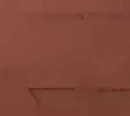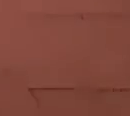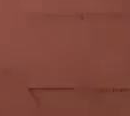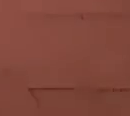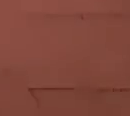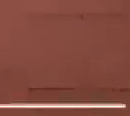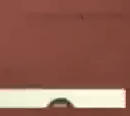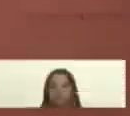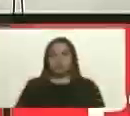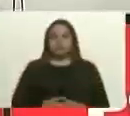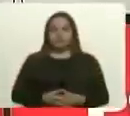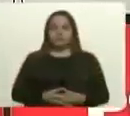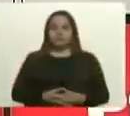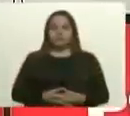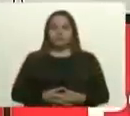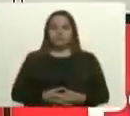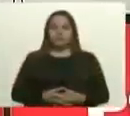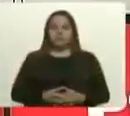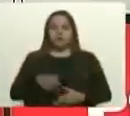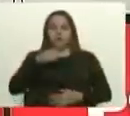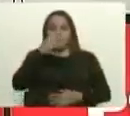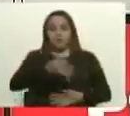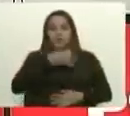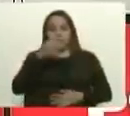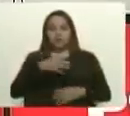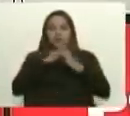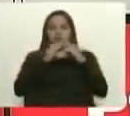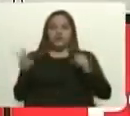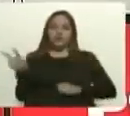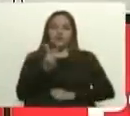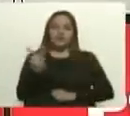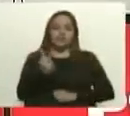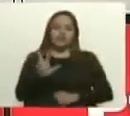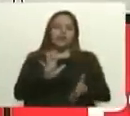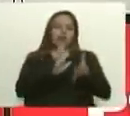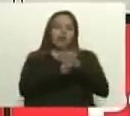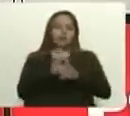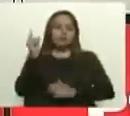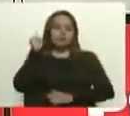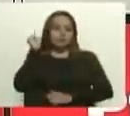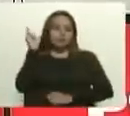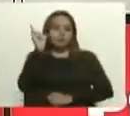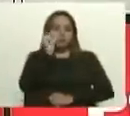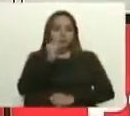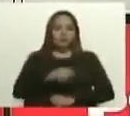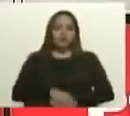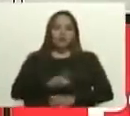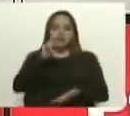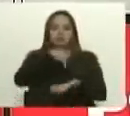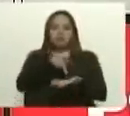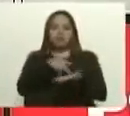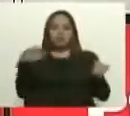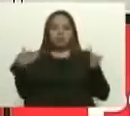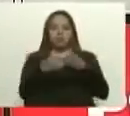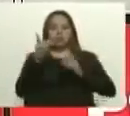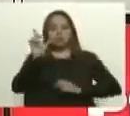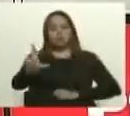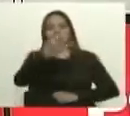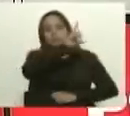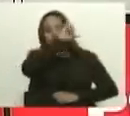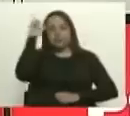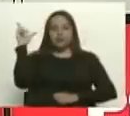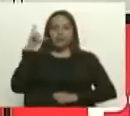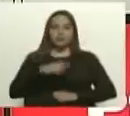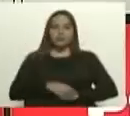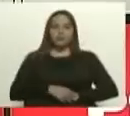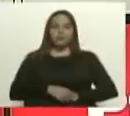Buenas tardes a toda Venezuela, buenas tardes a los amigos, amigas, militantes del Partido Socialista